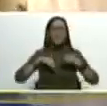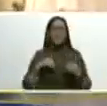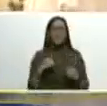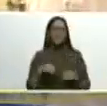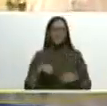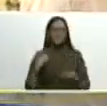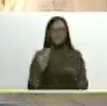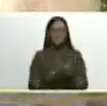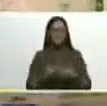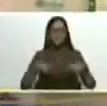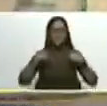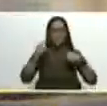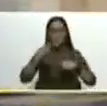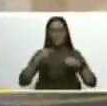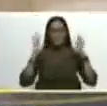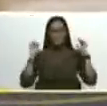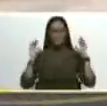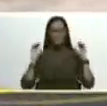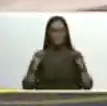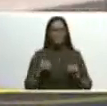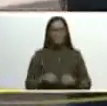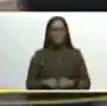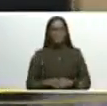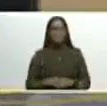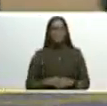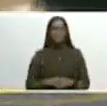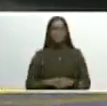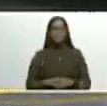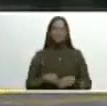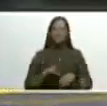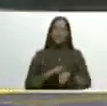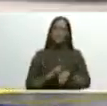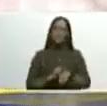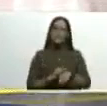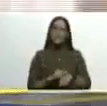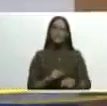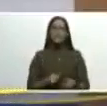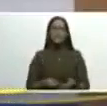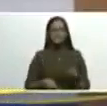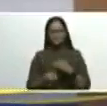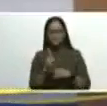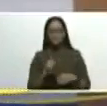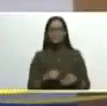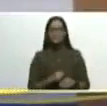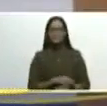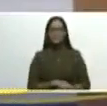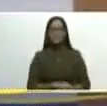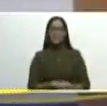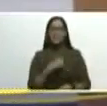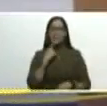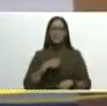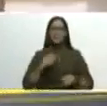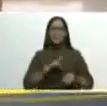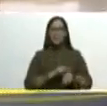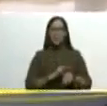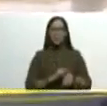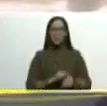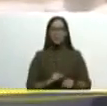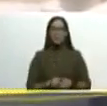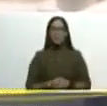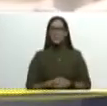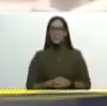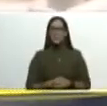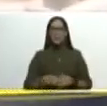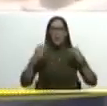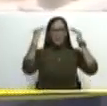próxima, nos vemos. Bueno, adelante, doctora. Adelante, Suárez. ¿Qué bueno, más gracias. Dice la doctora Indira? Bueno, mi comandante